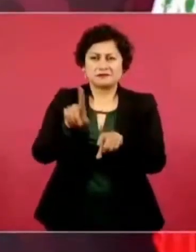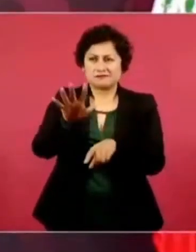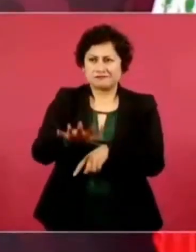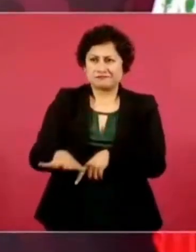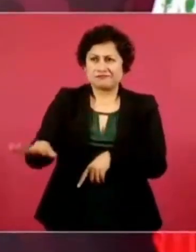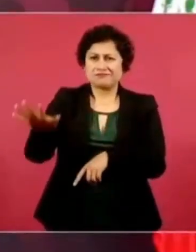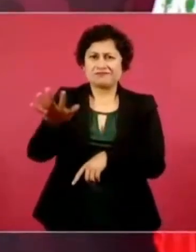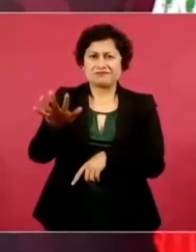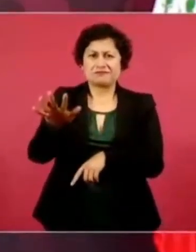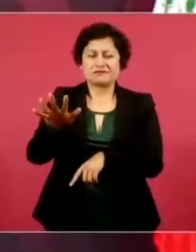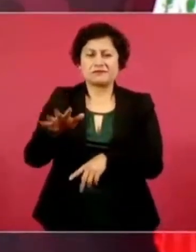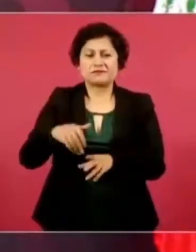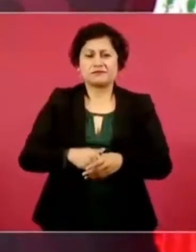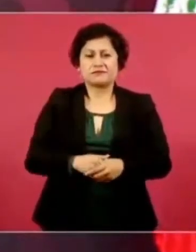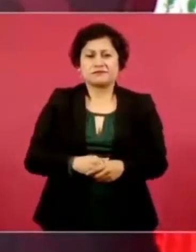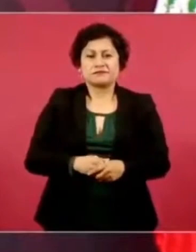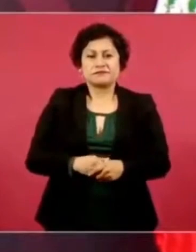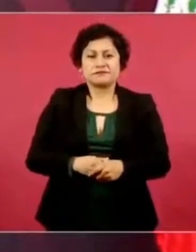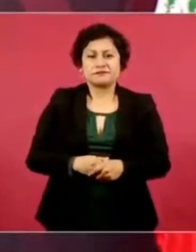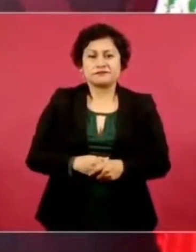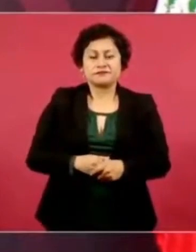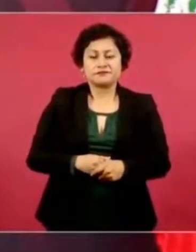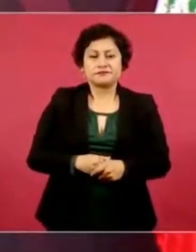han sido